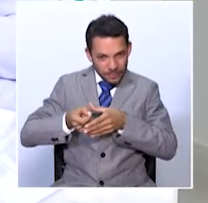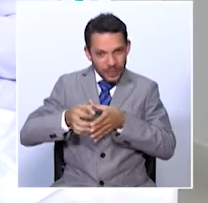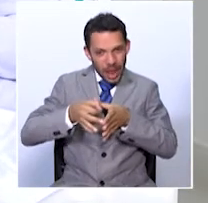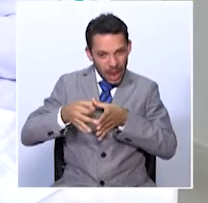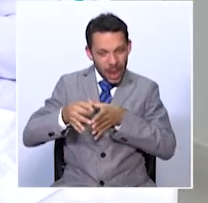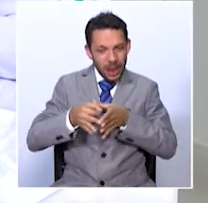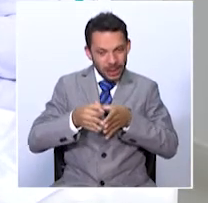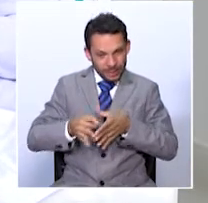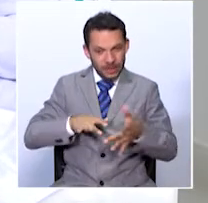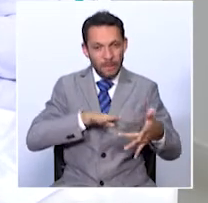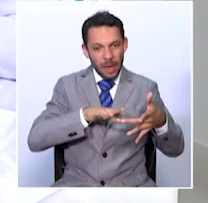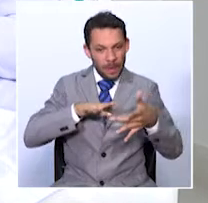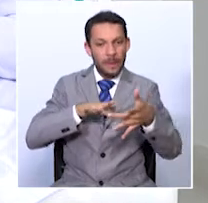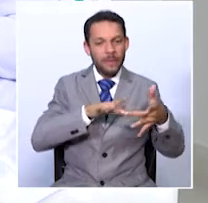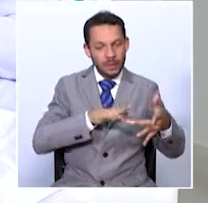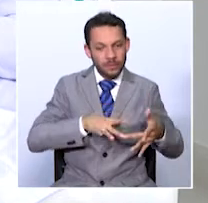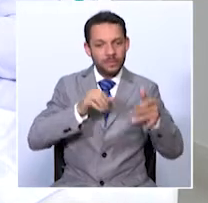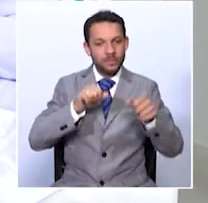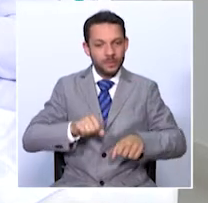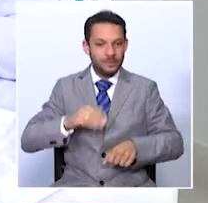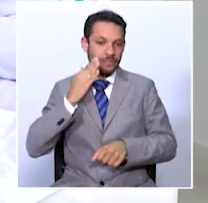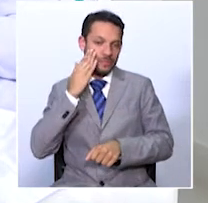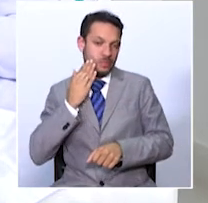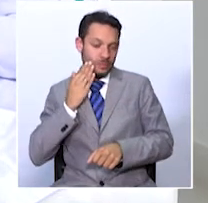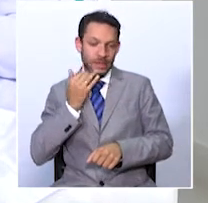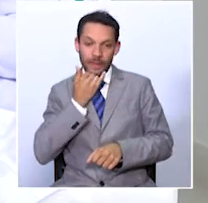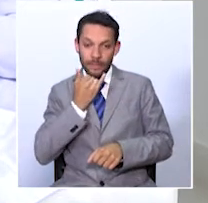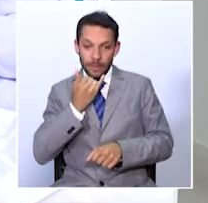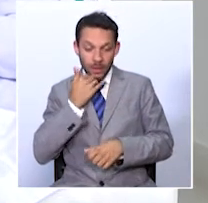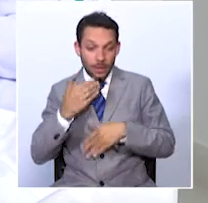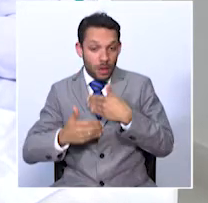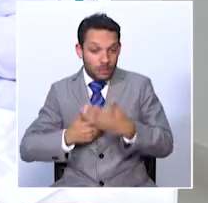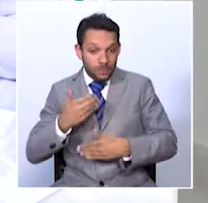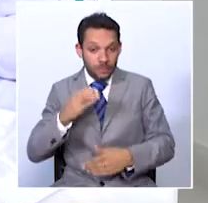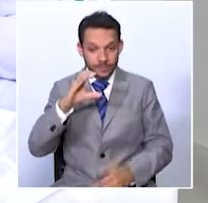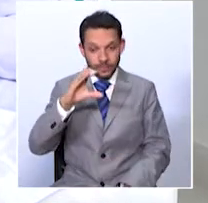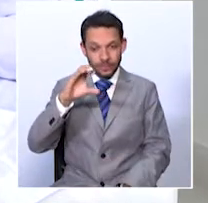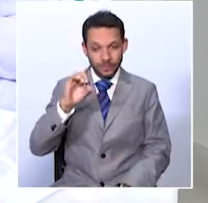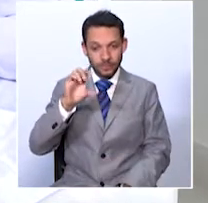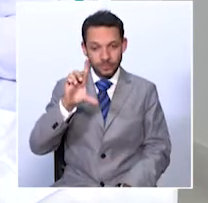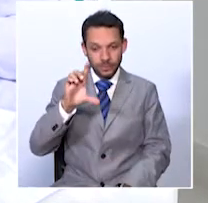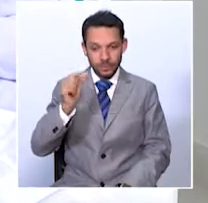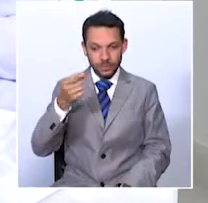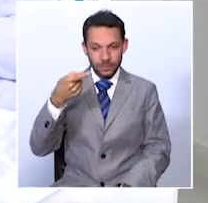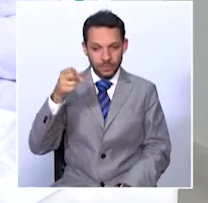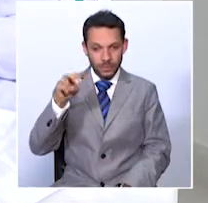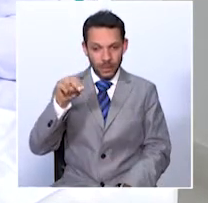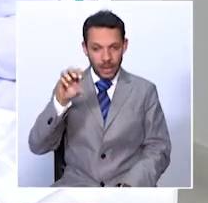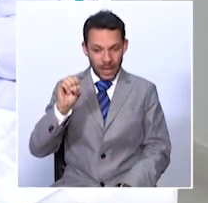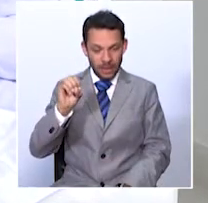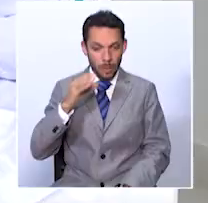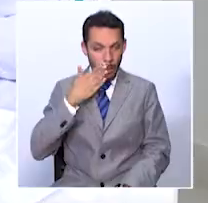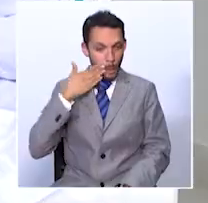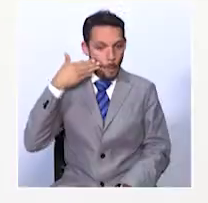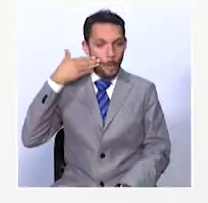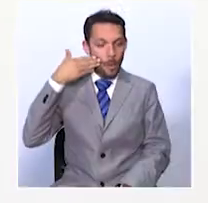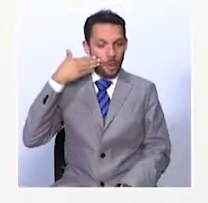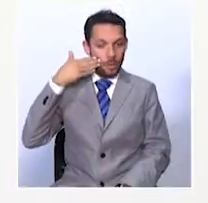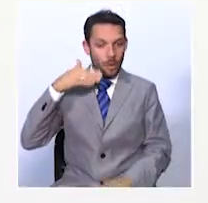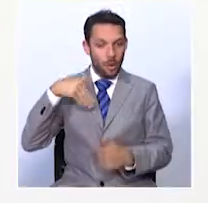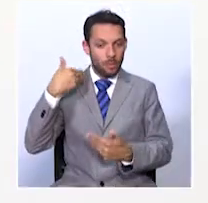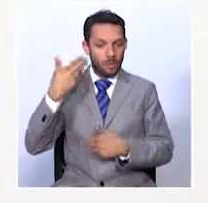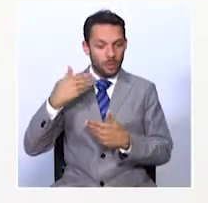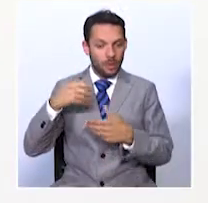entero. Entonces, ¿qué sucede con ese cementico? Ese cementico después de los 27 años empieza a